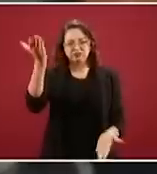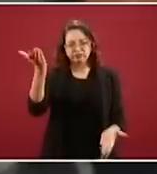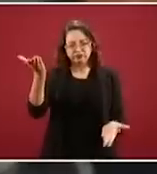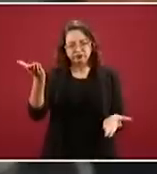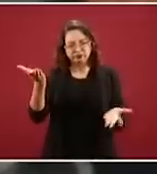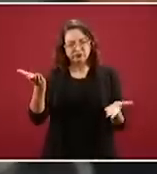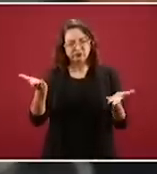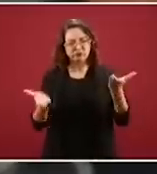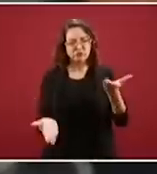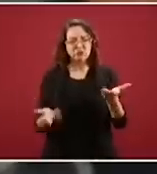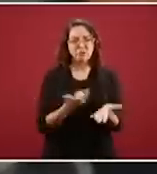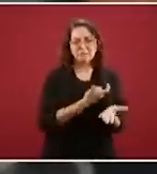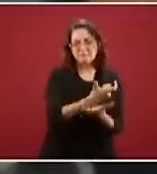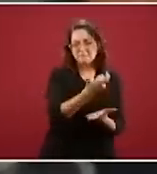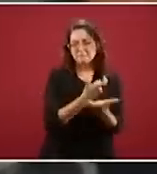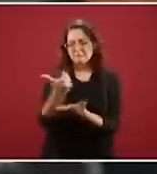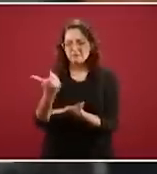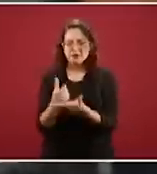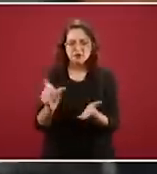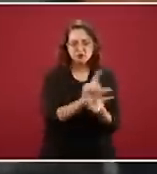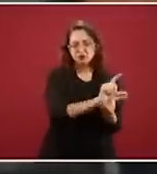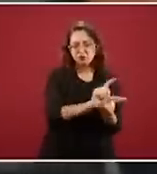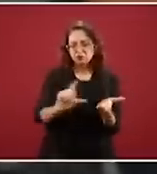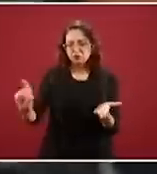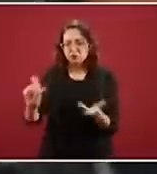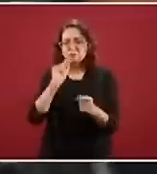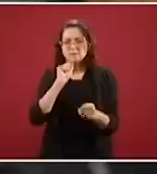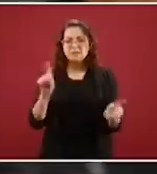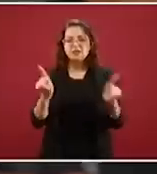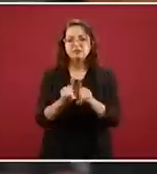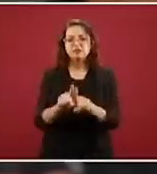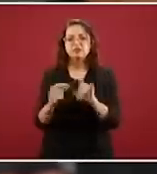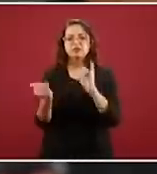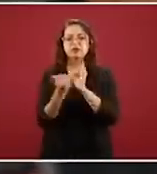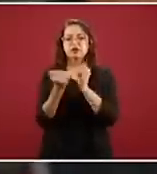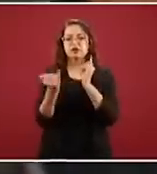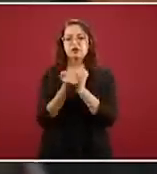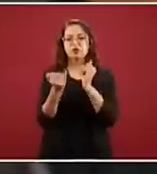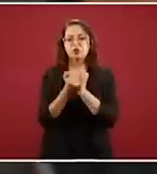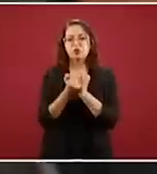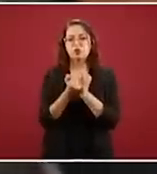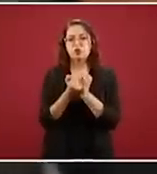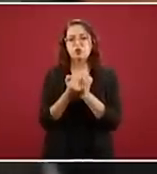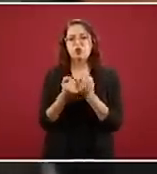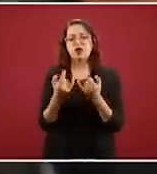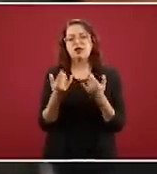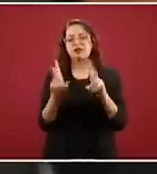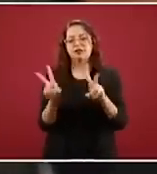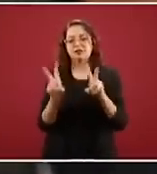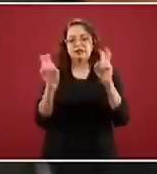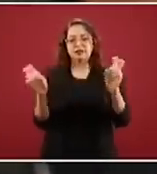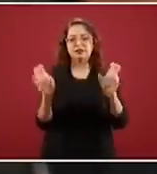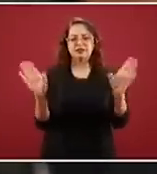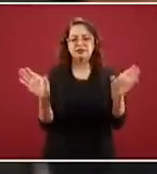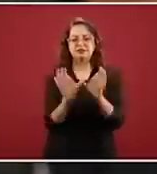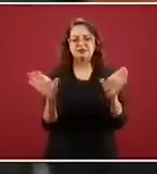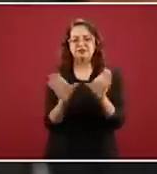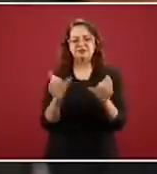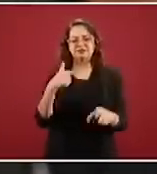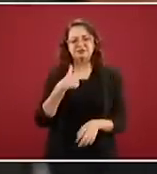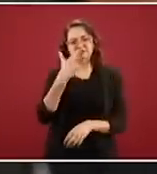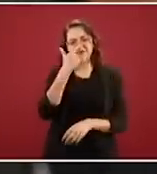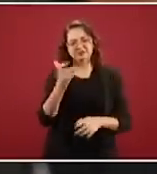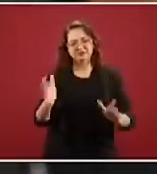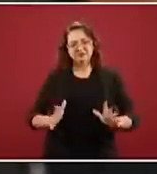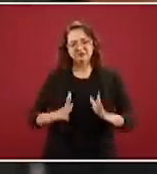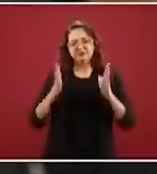los salarios de los policías? También se señala sobre el mismo caso de los policías, presidente, la certificación. Ya me llama la atención